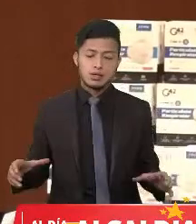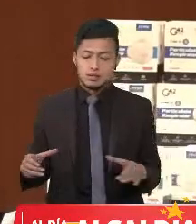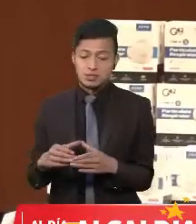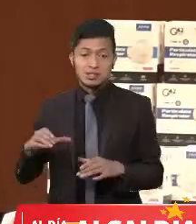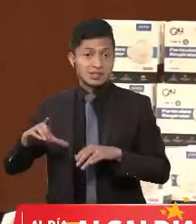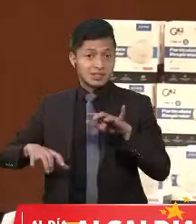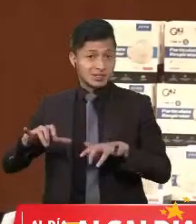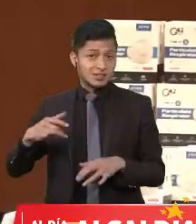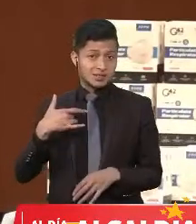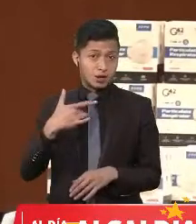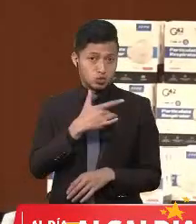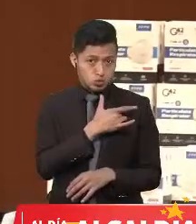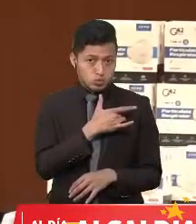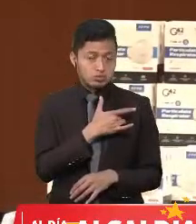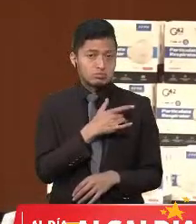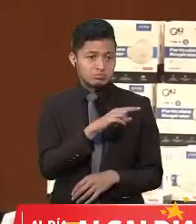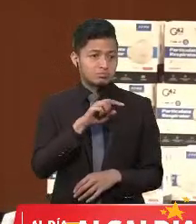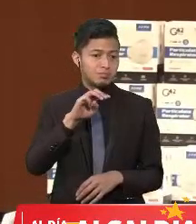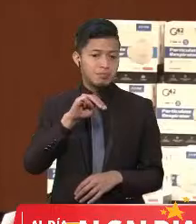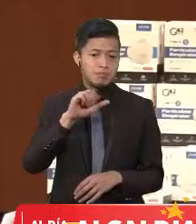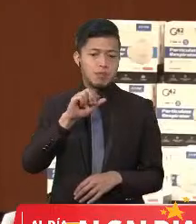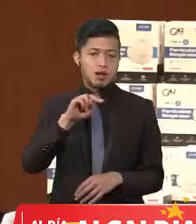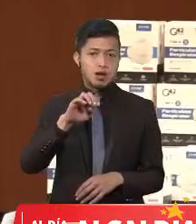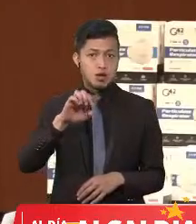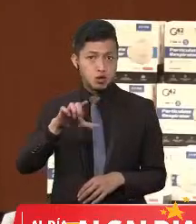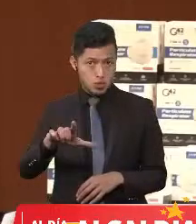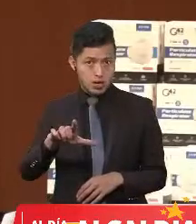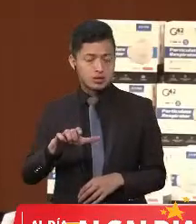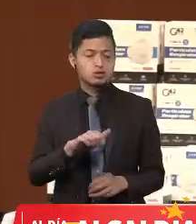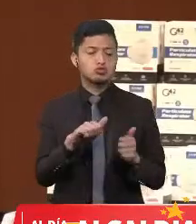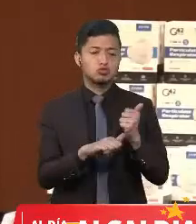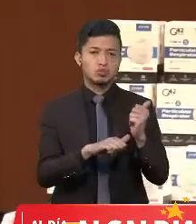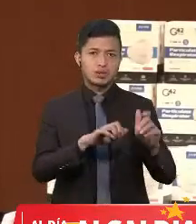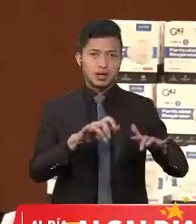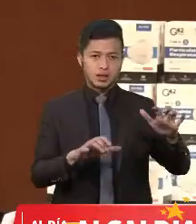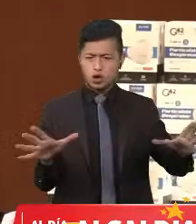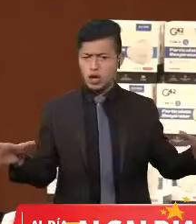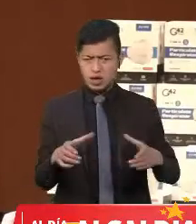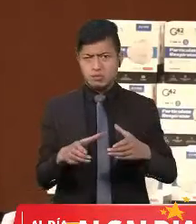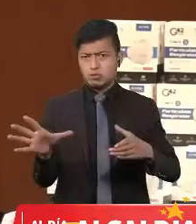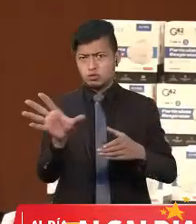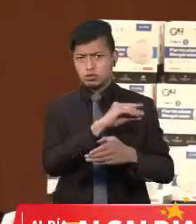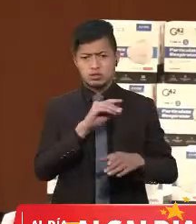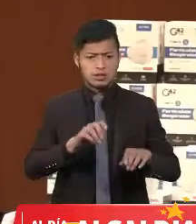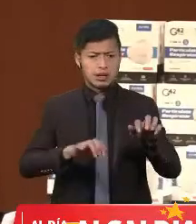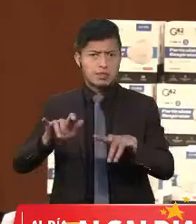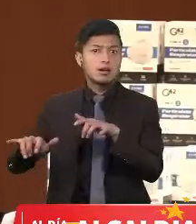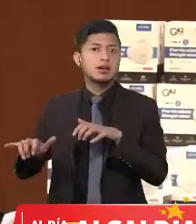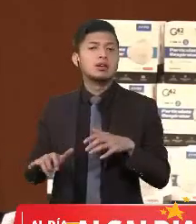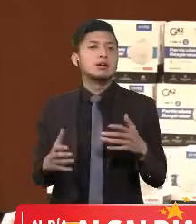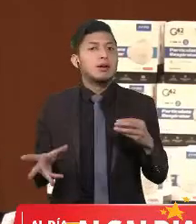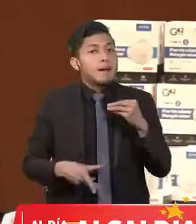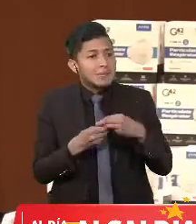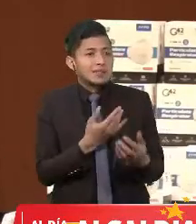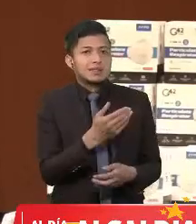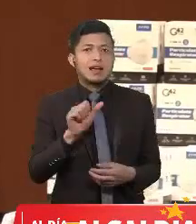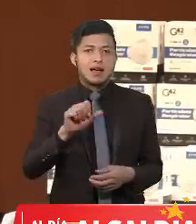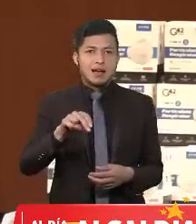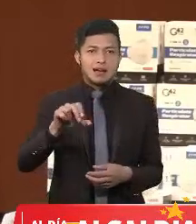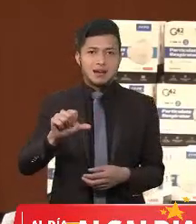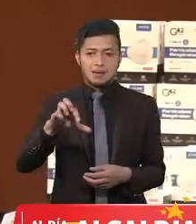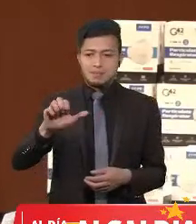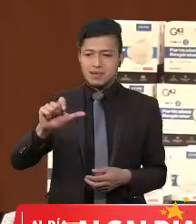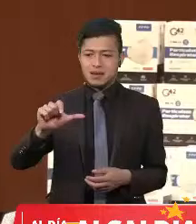Salud, Manuel González, nuestro subsecretario y todo el equipo de la Secretaría, y por supuesto a Ana Palacio, a los representantes de